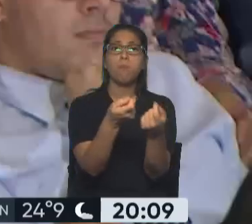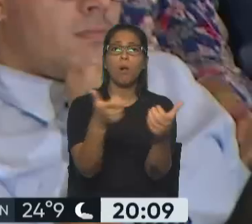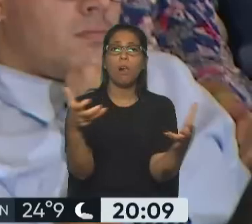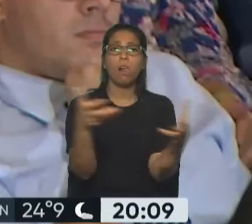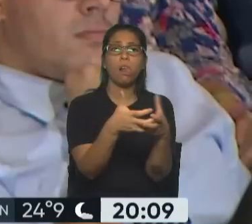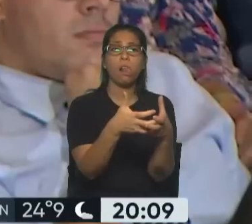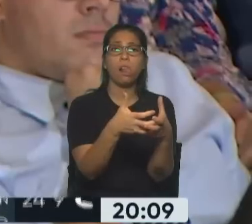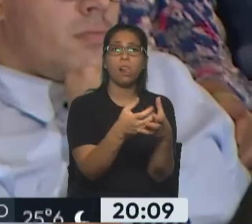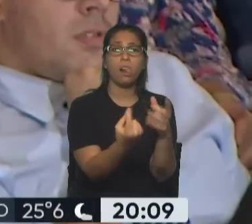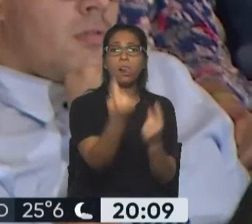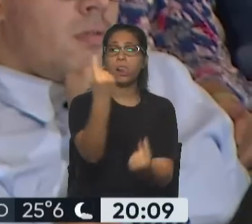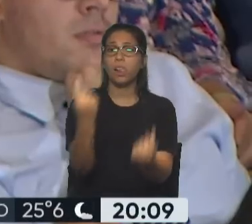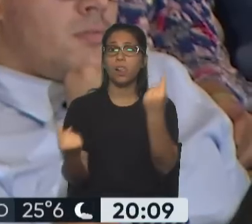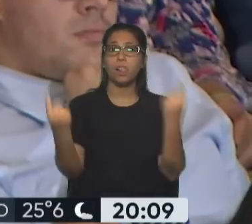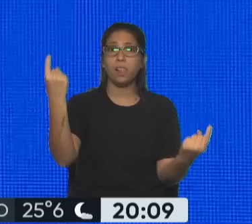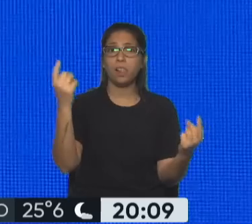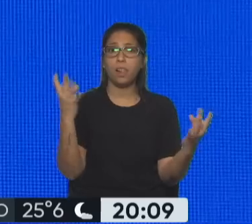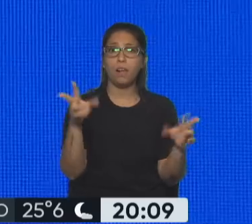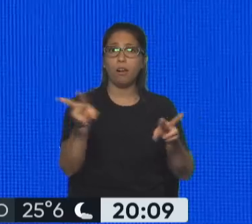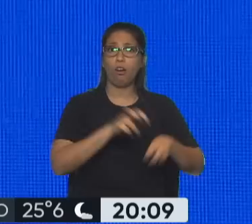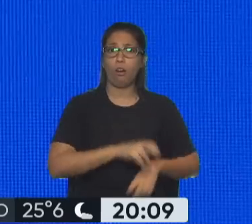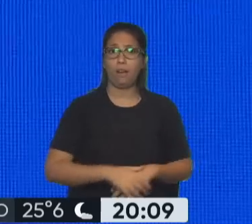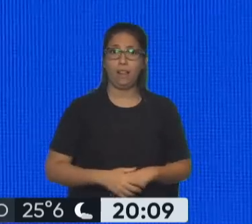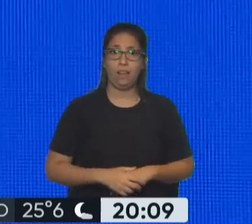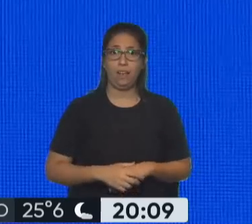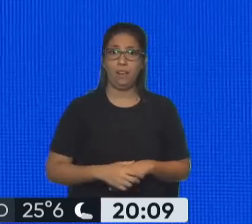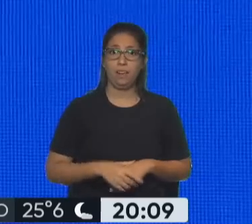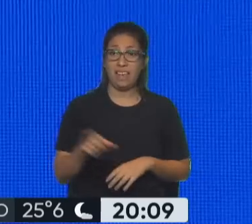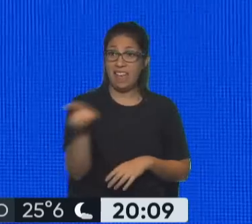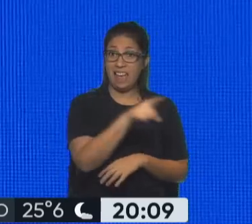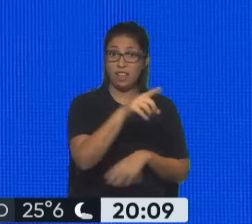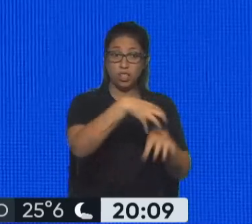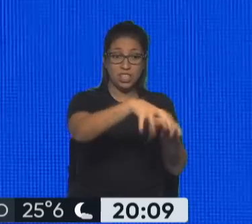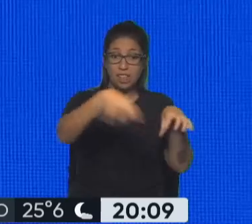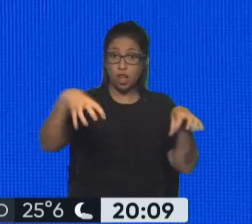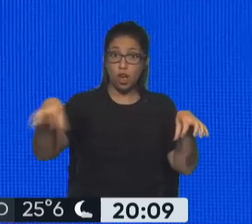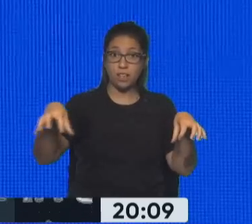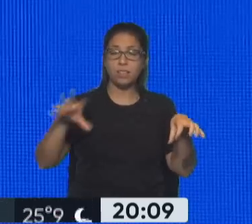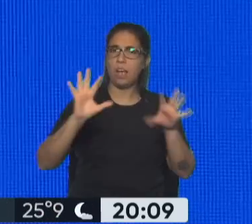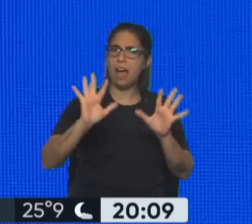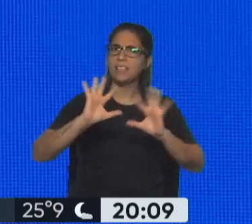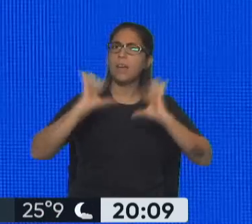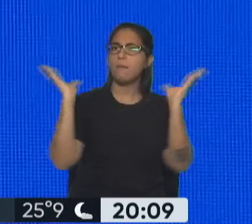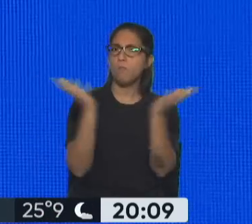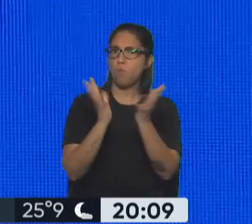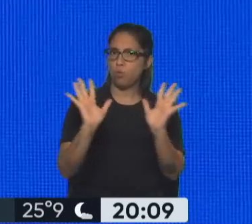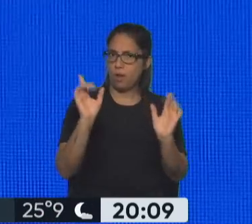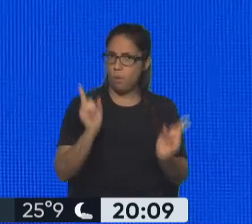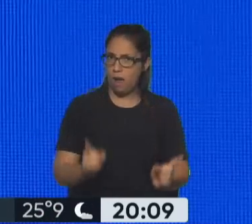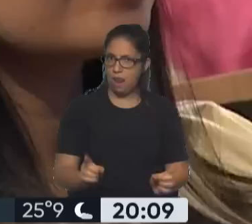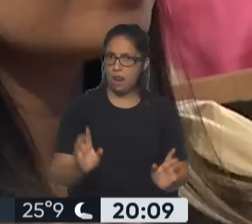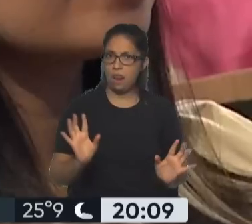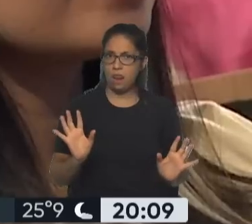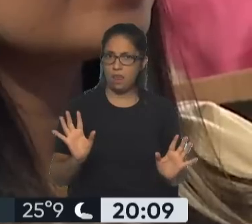Concentración de la economía. Y frente a estos sectores concentrados, es un fenómeno global. Es un fenómeno global